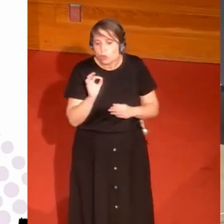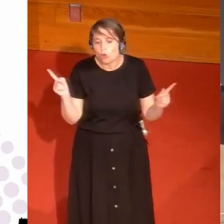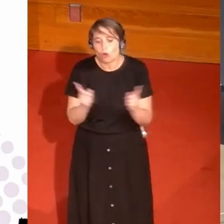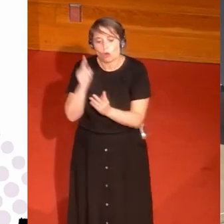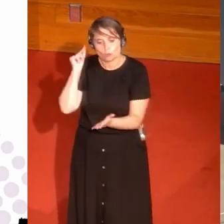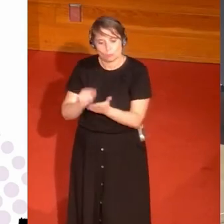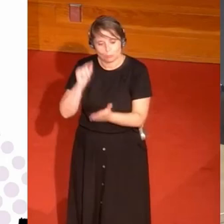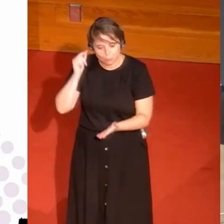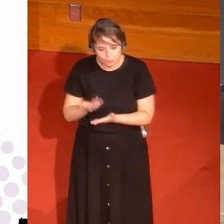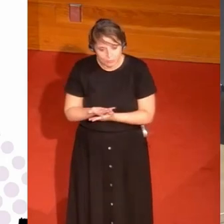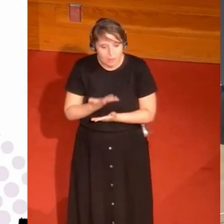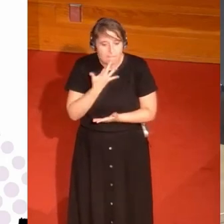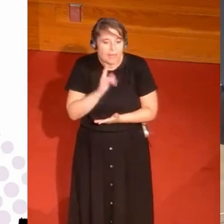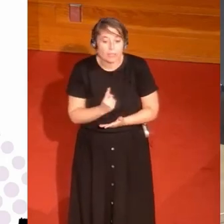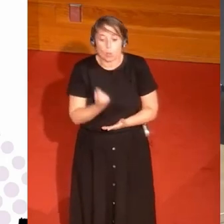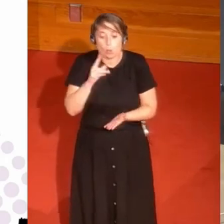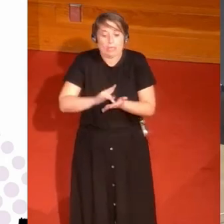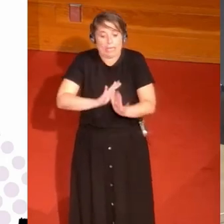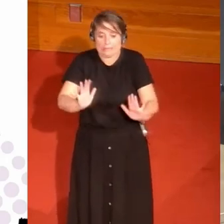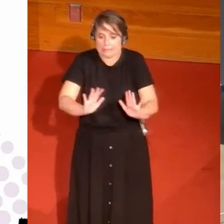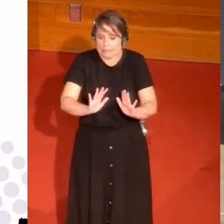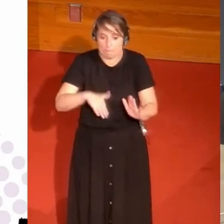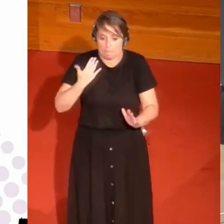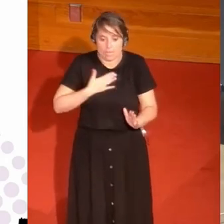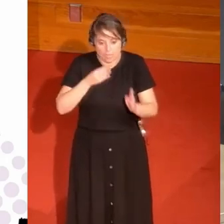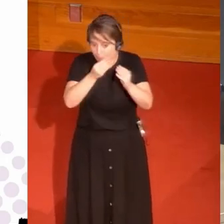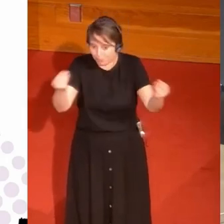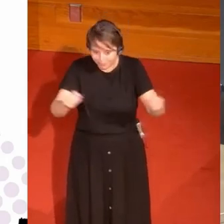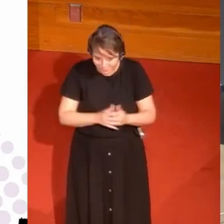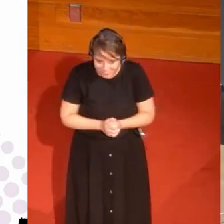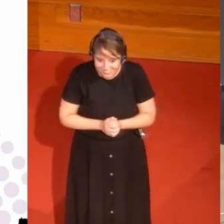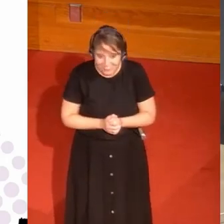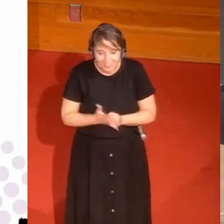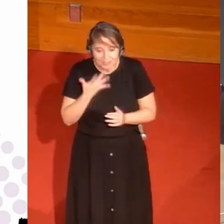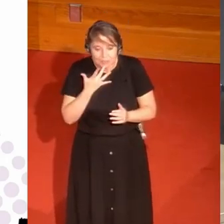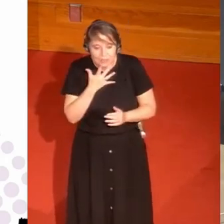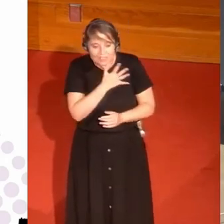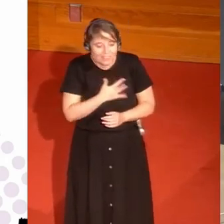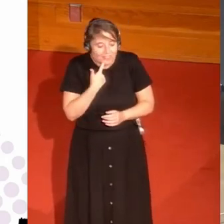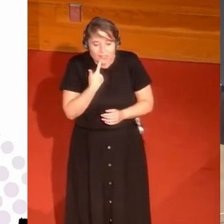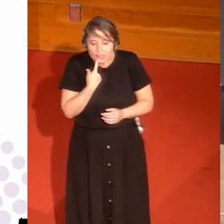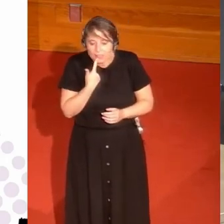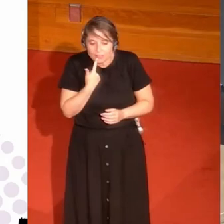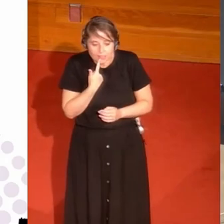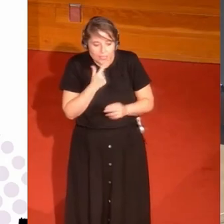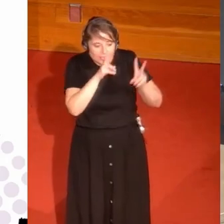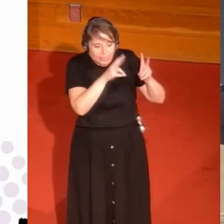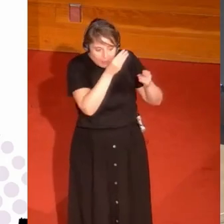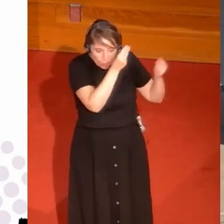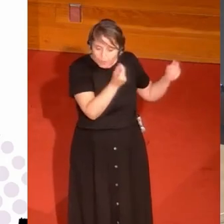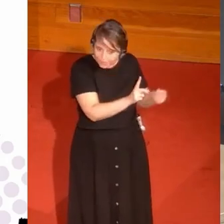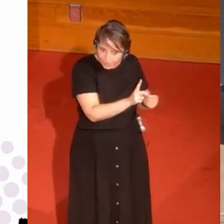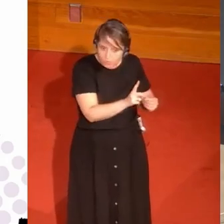Crónicas de largo aliento de seguir las historias de de de de de no dejar que las cosas caigan en el olvido al final